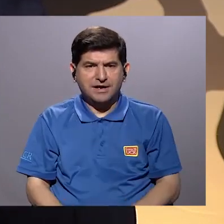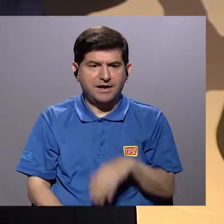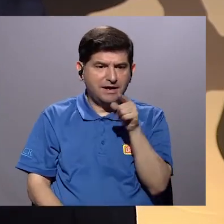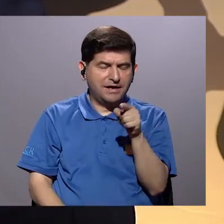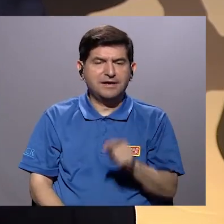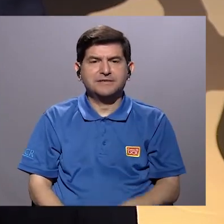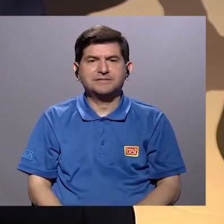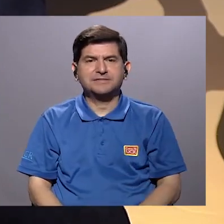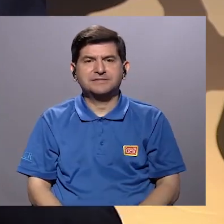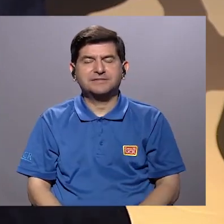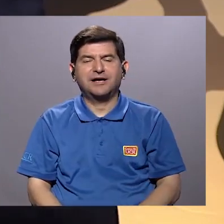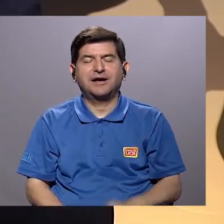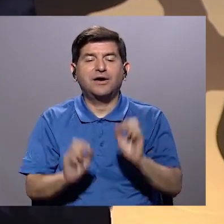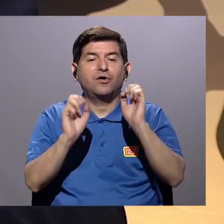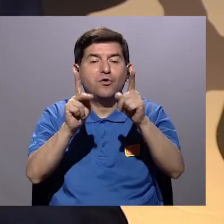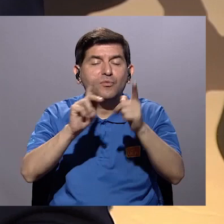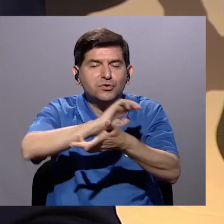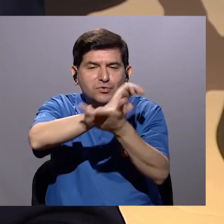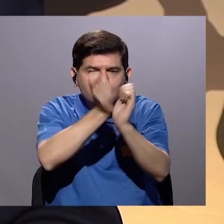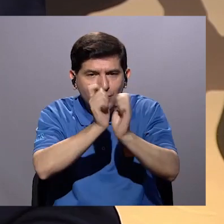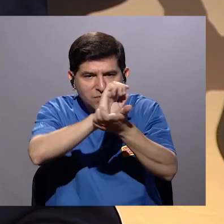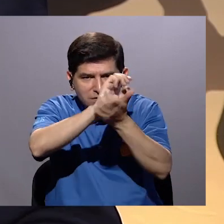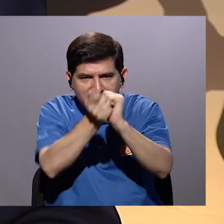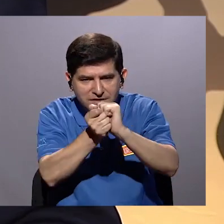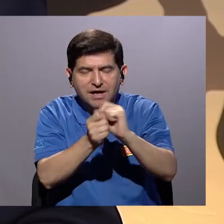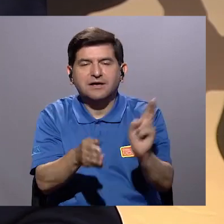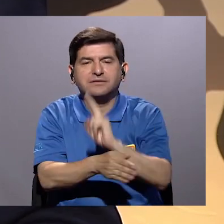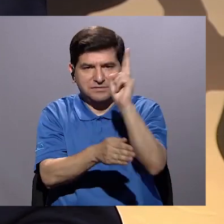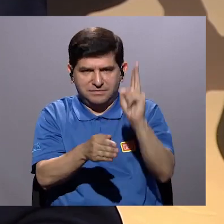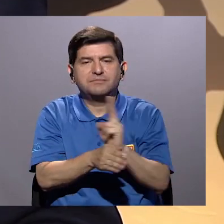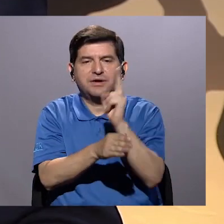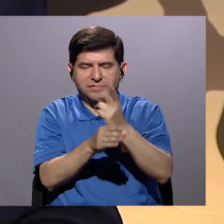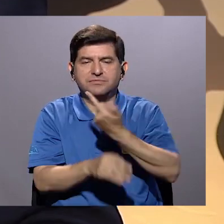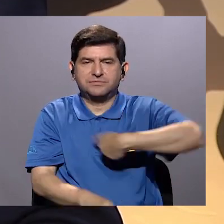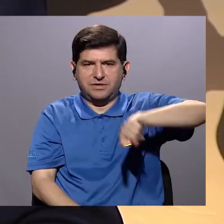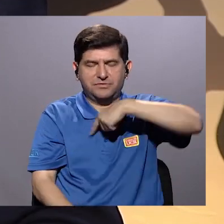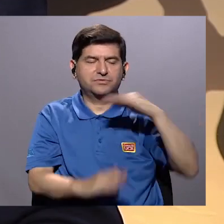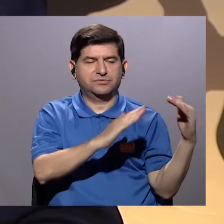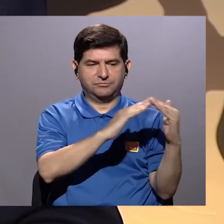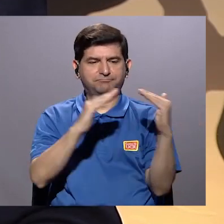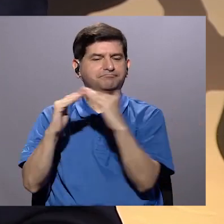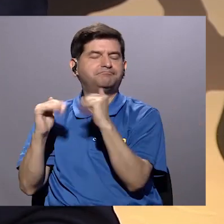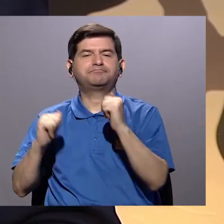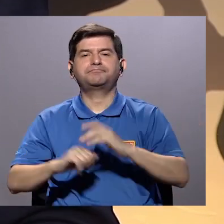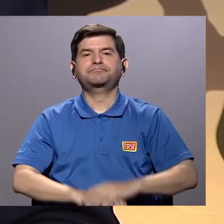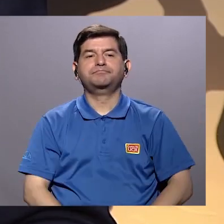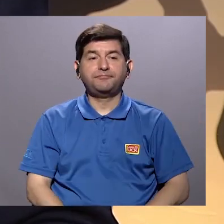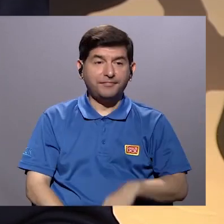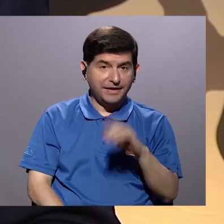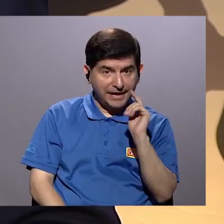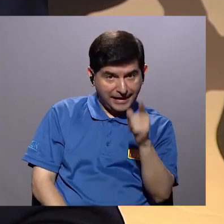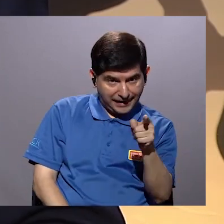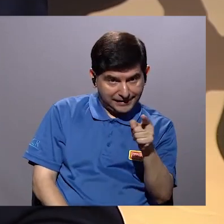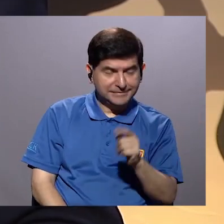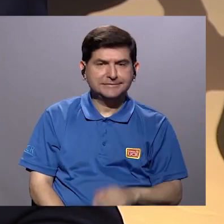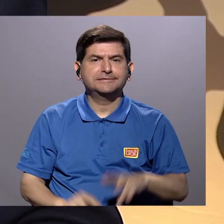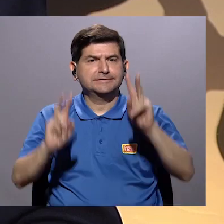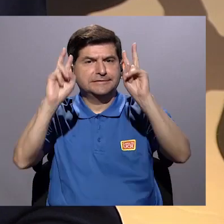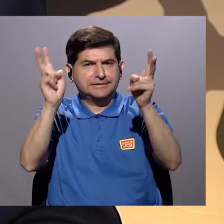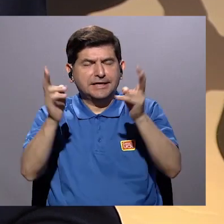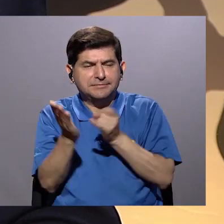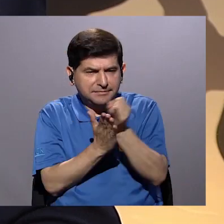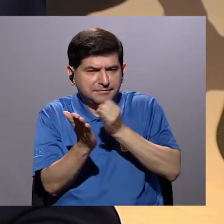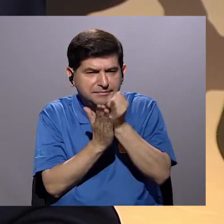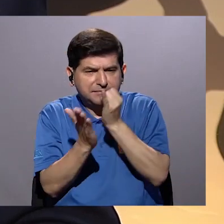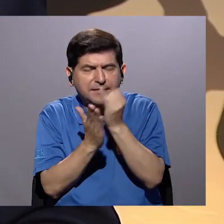tenemos nosotros, esa cajita mágica que hace esa conversión para que lo podamos usar en nuestros hogares. Eso es uno de los temas que estamos investigando